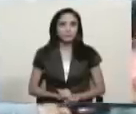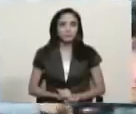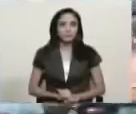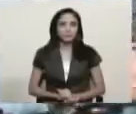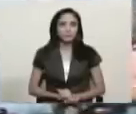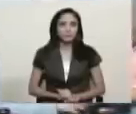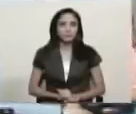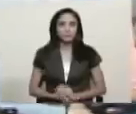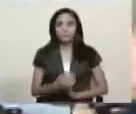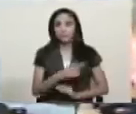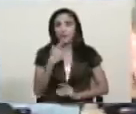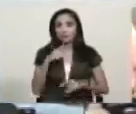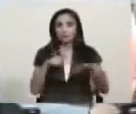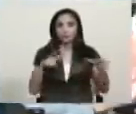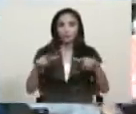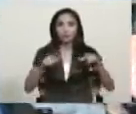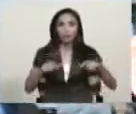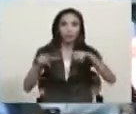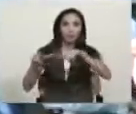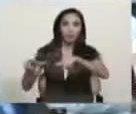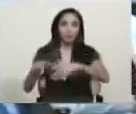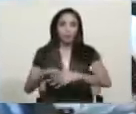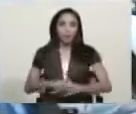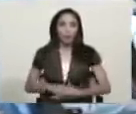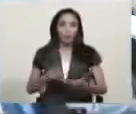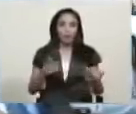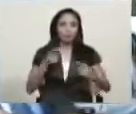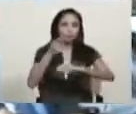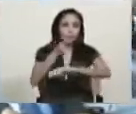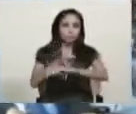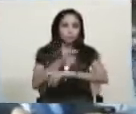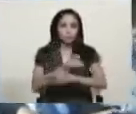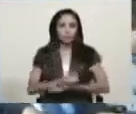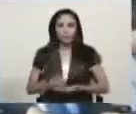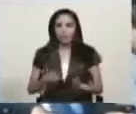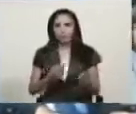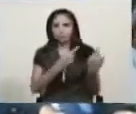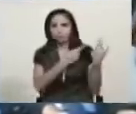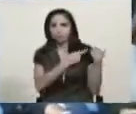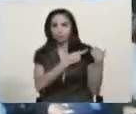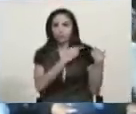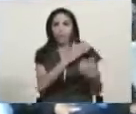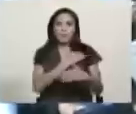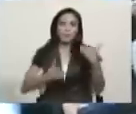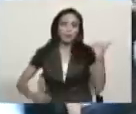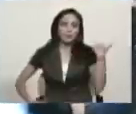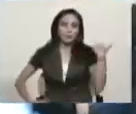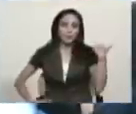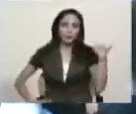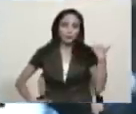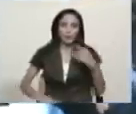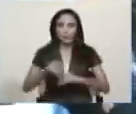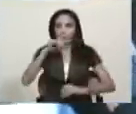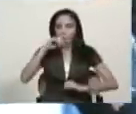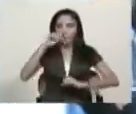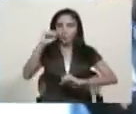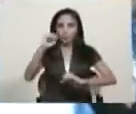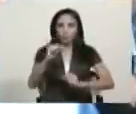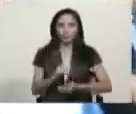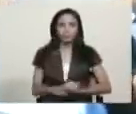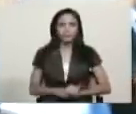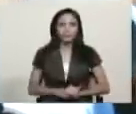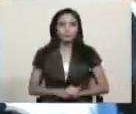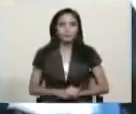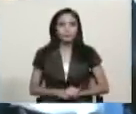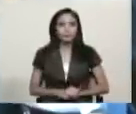Conferimiento de título y medalla a cargo del ciudadano presidente constitucional de la República Bolivariana